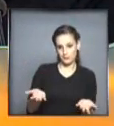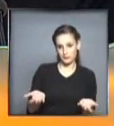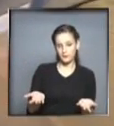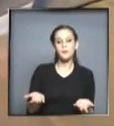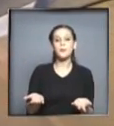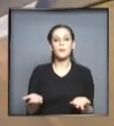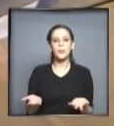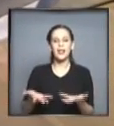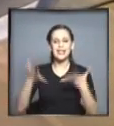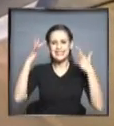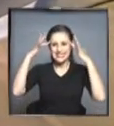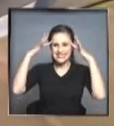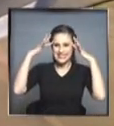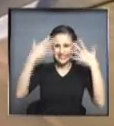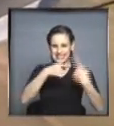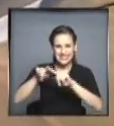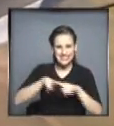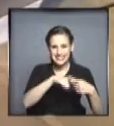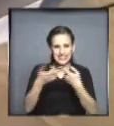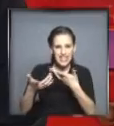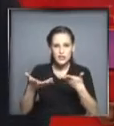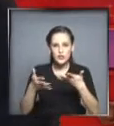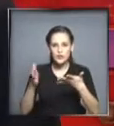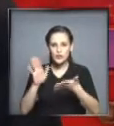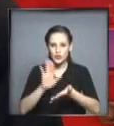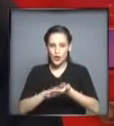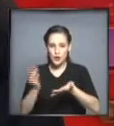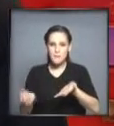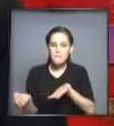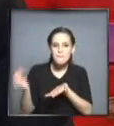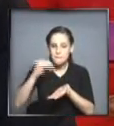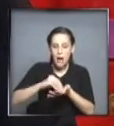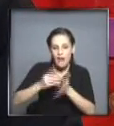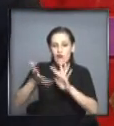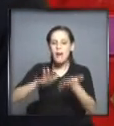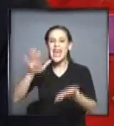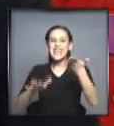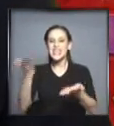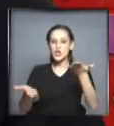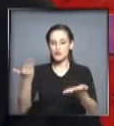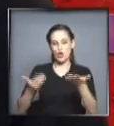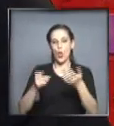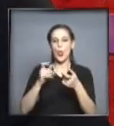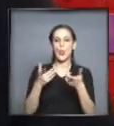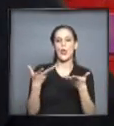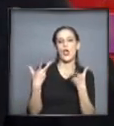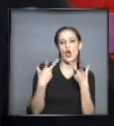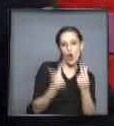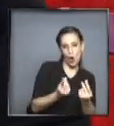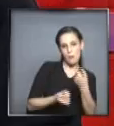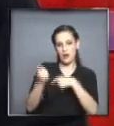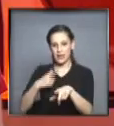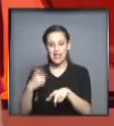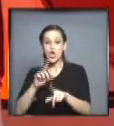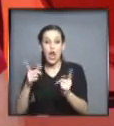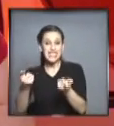mediano plazo, invertir a largo plazo, aumentar la oferta y de esa forma poder equilibrar la oferta con la demanda y que no sea necesario subir